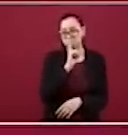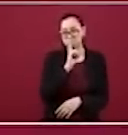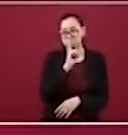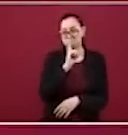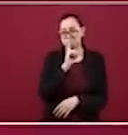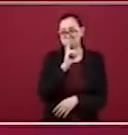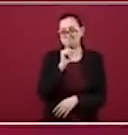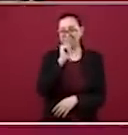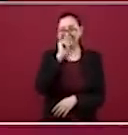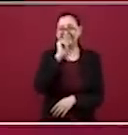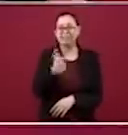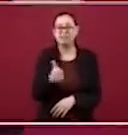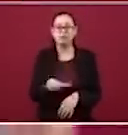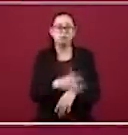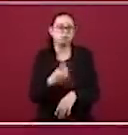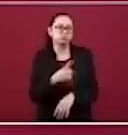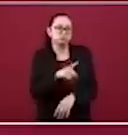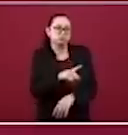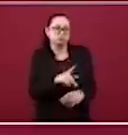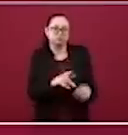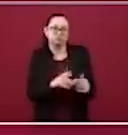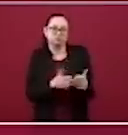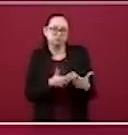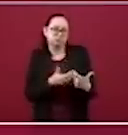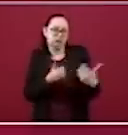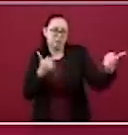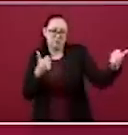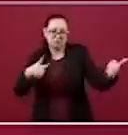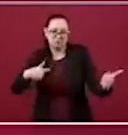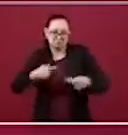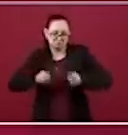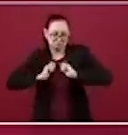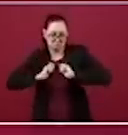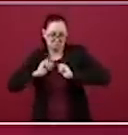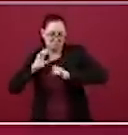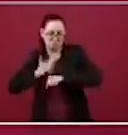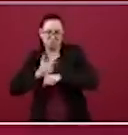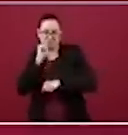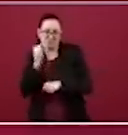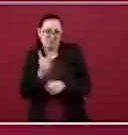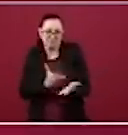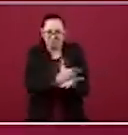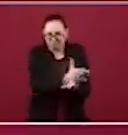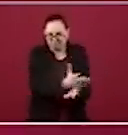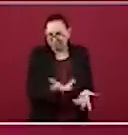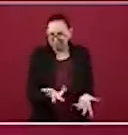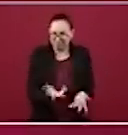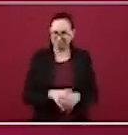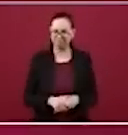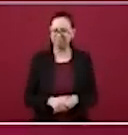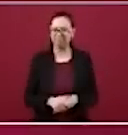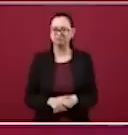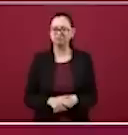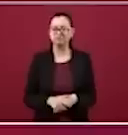porque es meternos en un terreno que no nos corresponde. Lo que sí es que